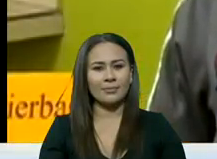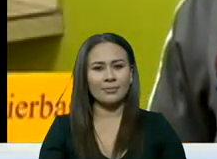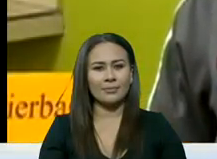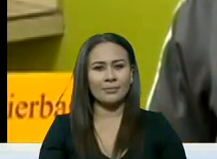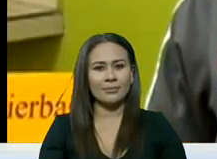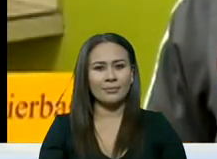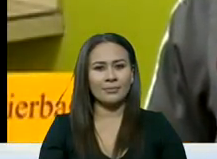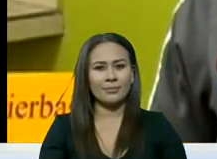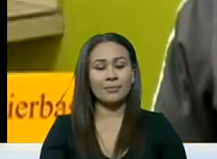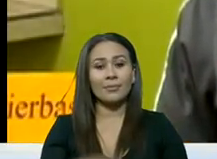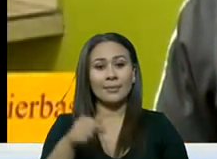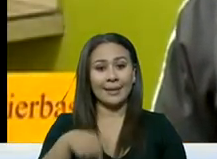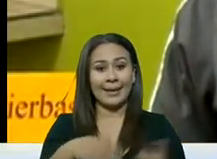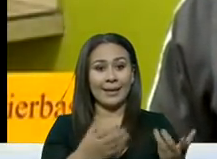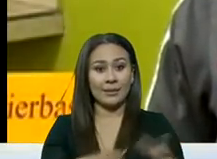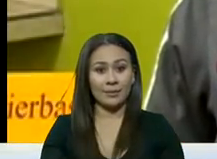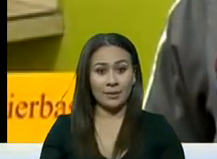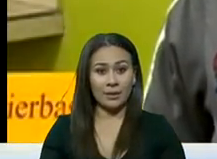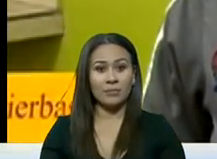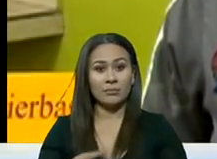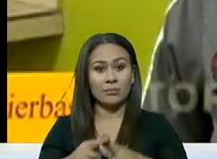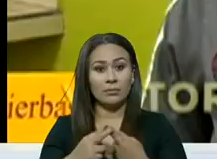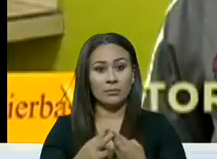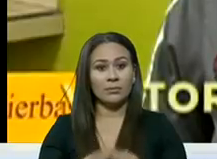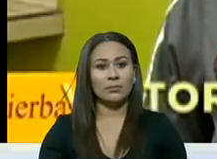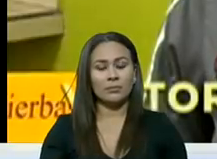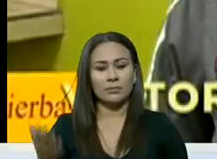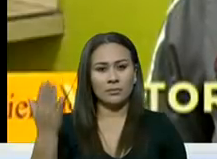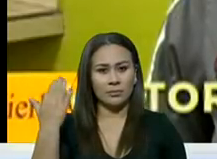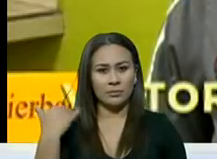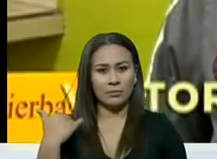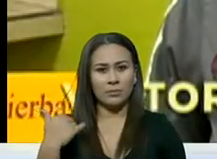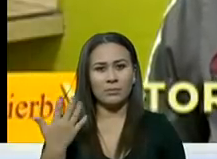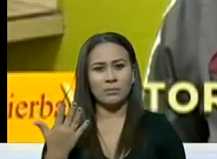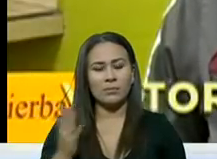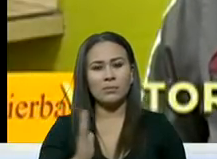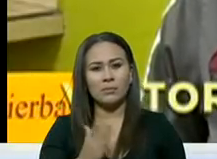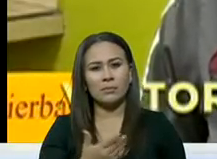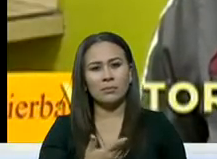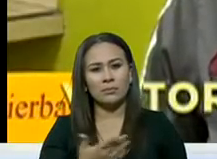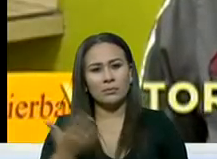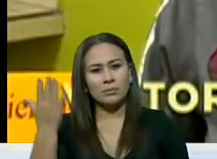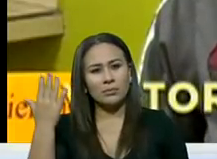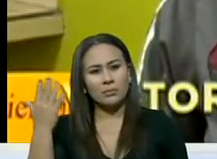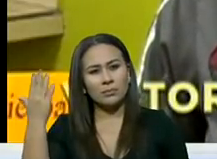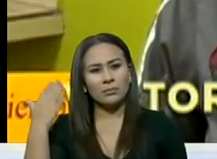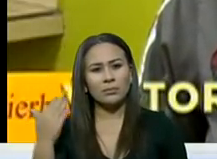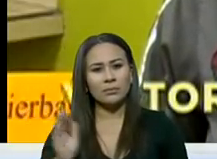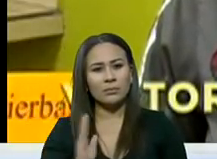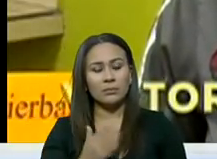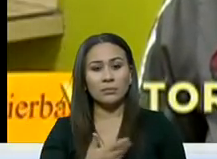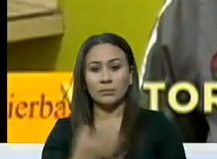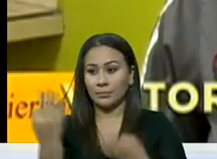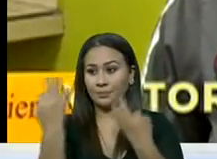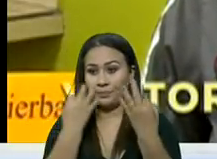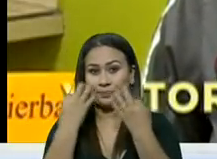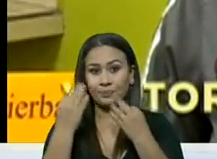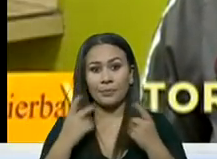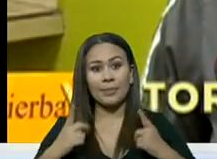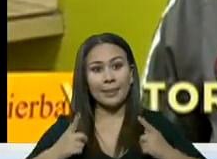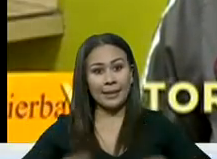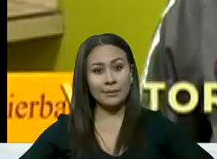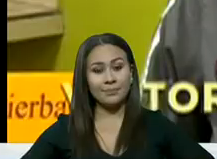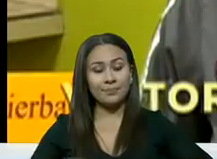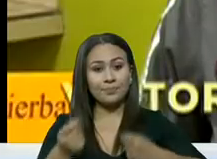Esta actividad viene realizando desde nuestros antepasados, donde la medicina